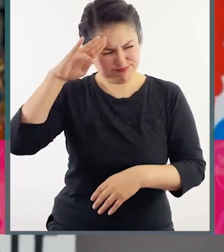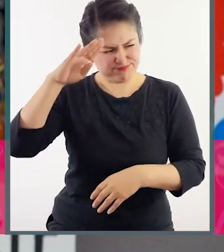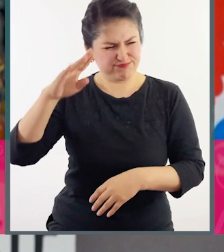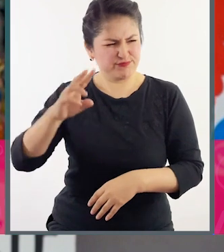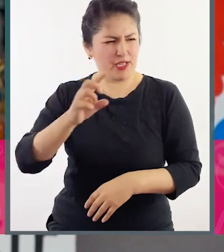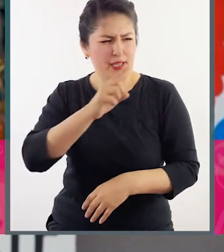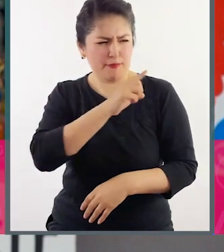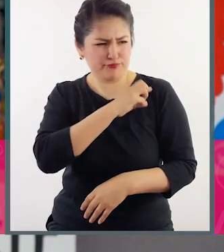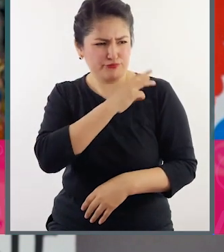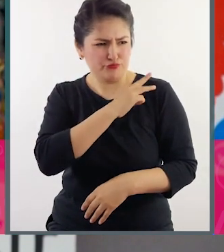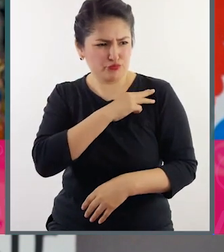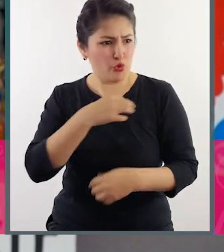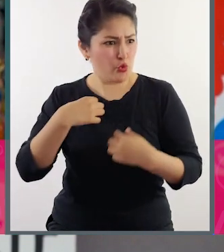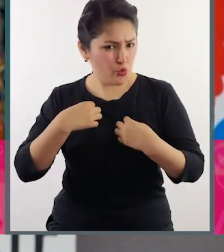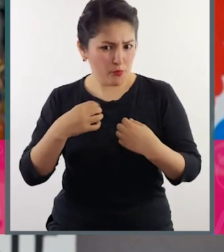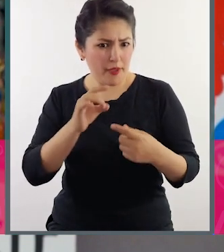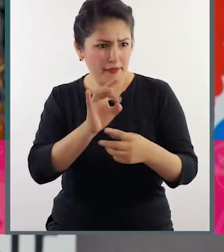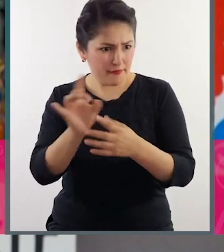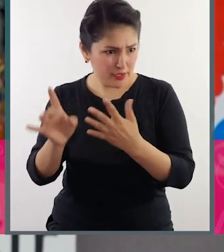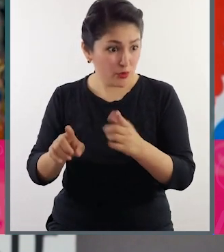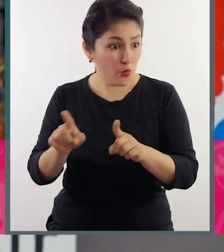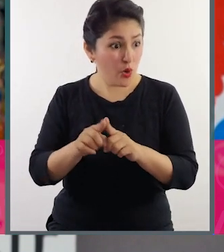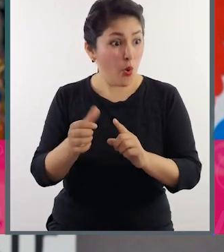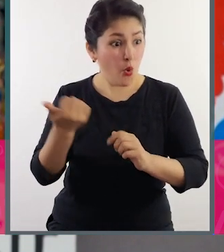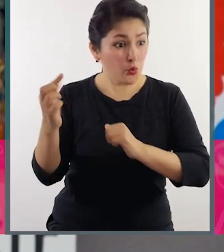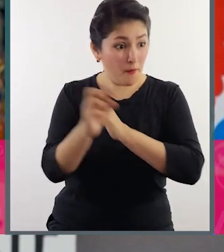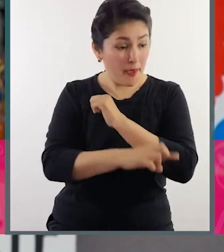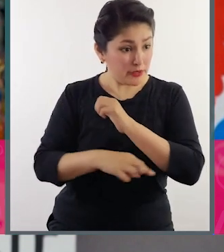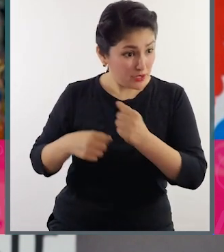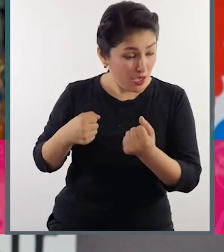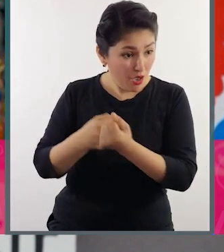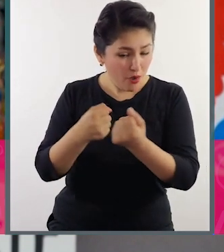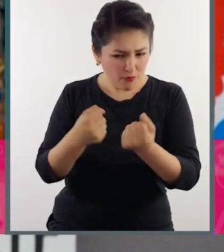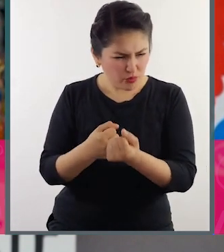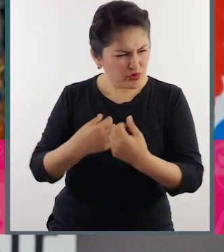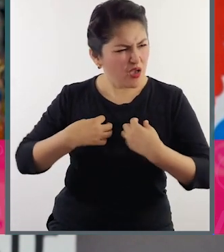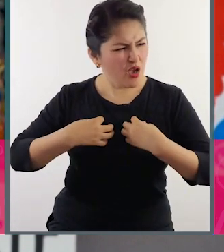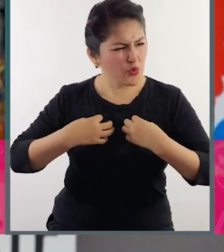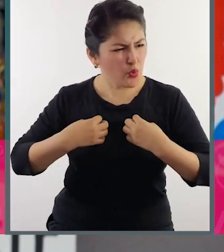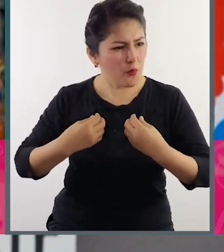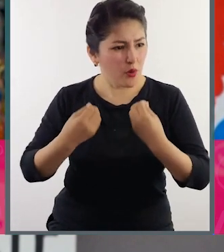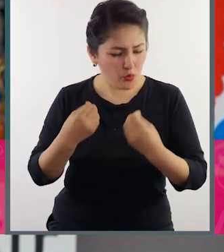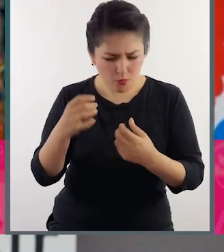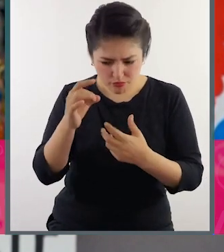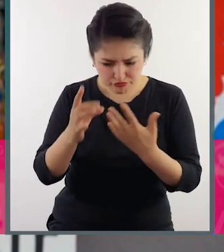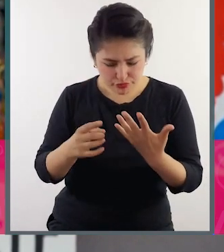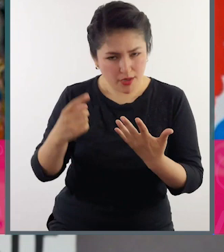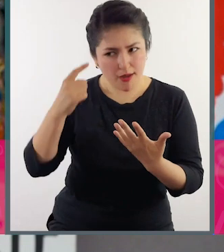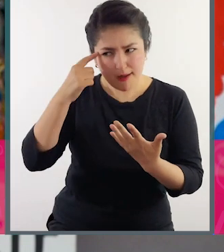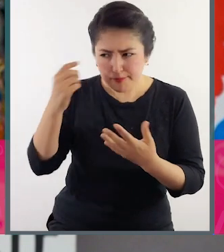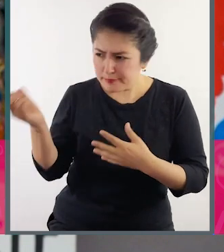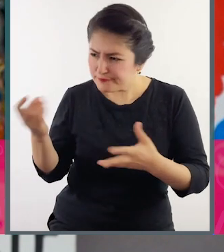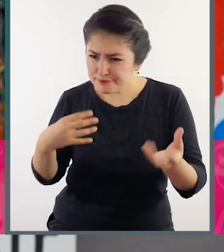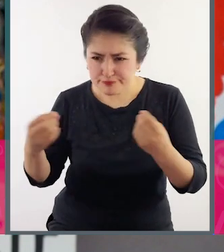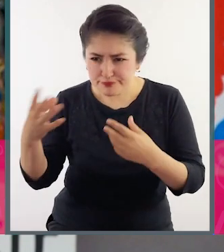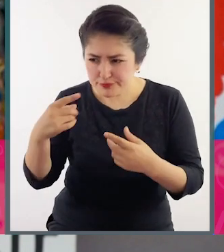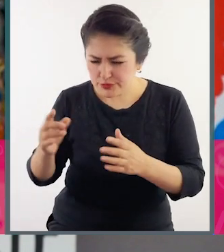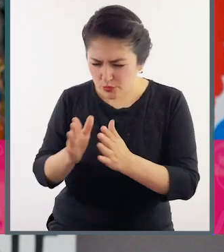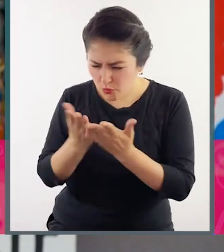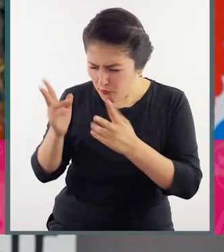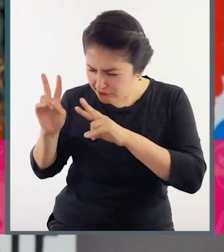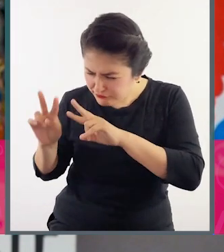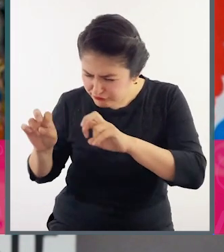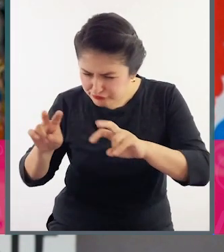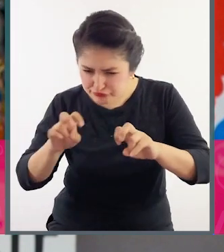generales, no es igual, y también de cada país que vienen. Han sido variados los vestimentas, los uniformes de